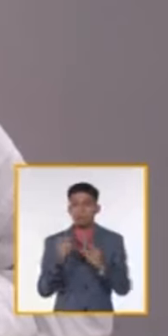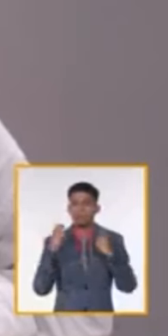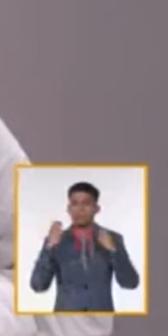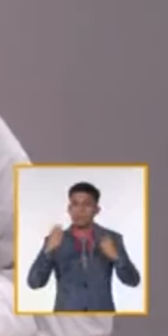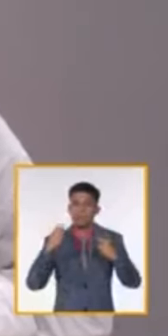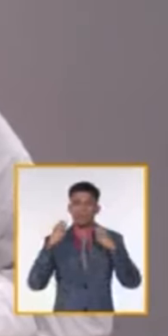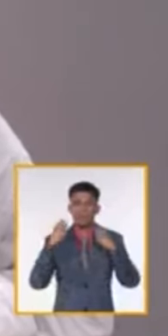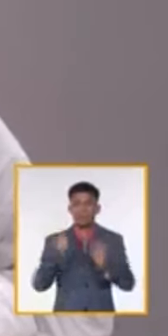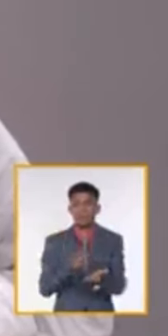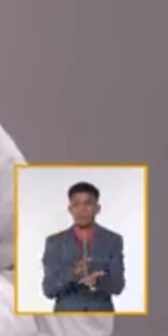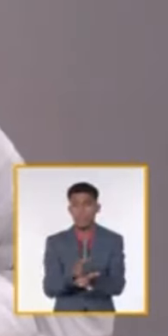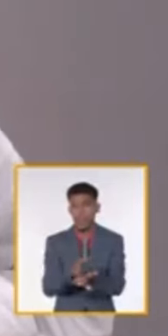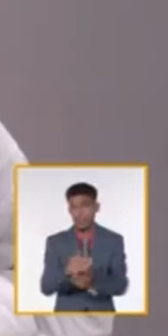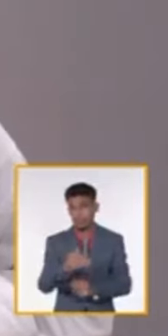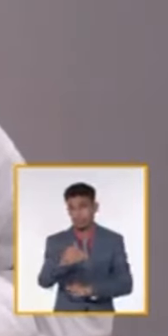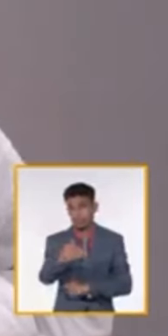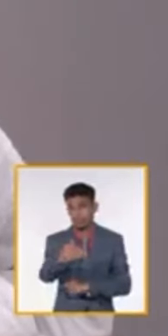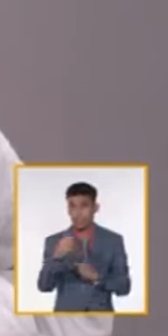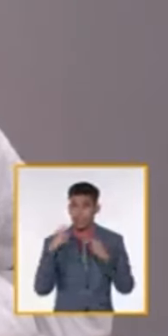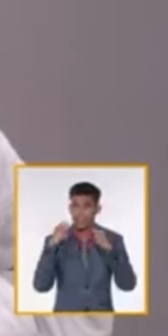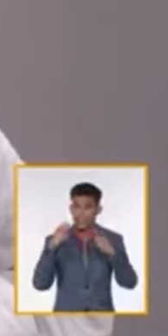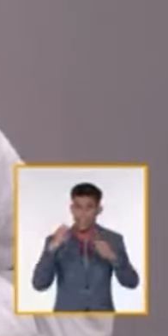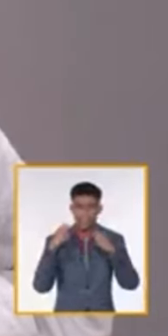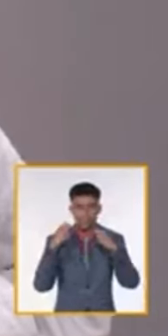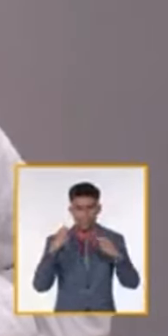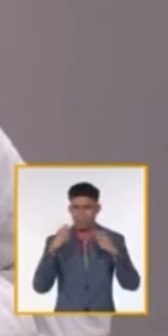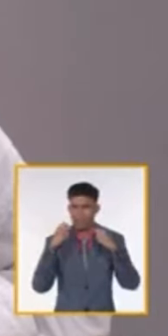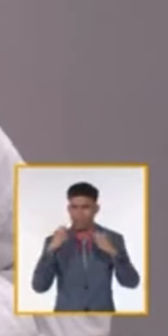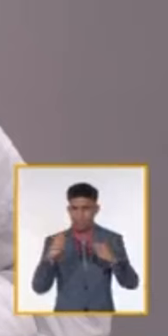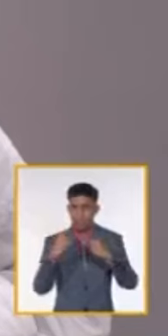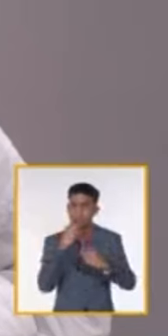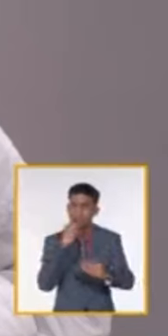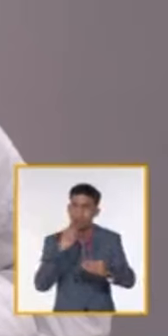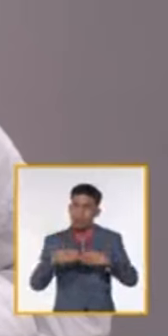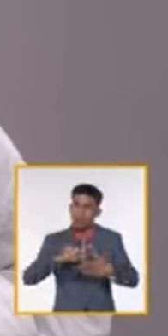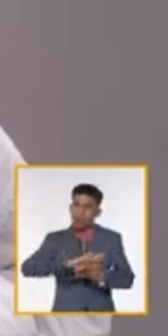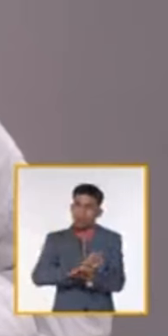siguen manteniéndose a pesar de la represión, y esto es